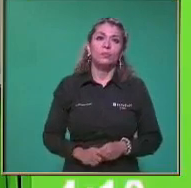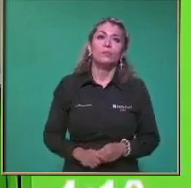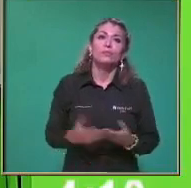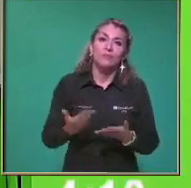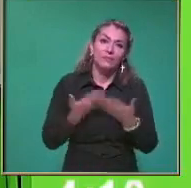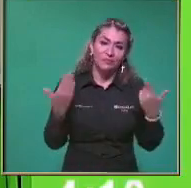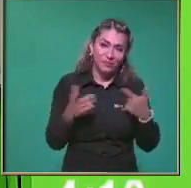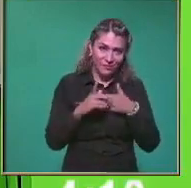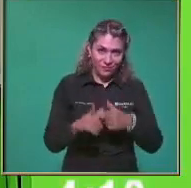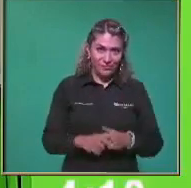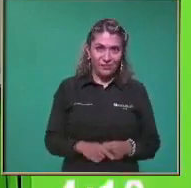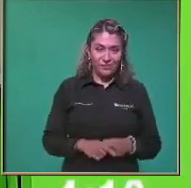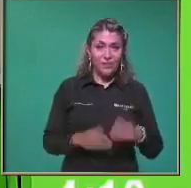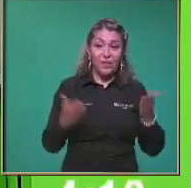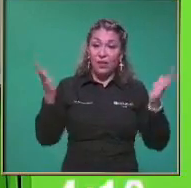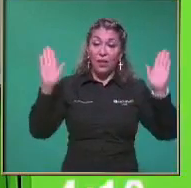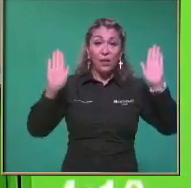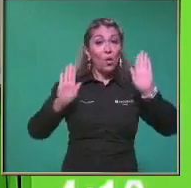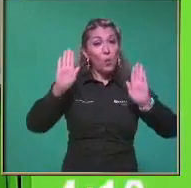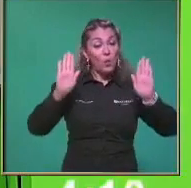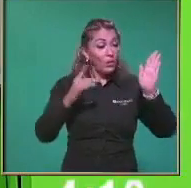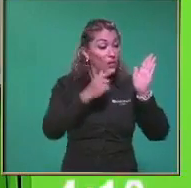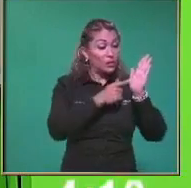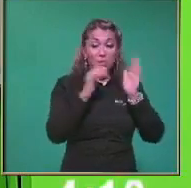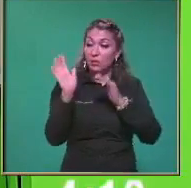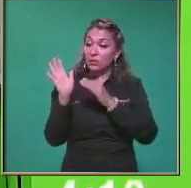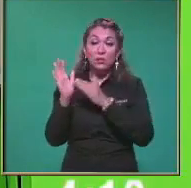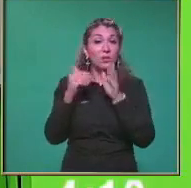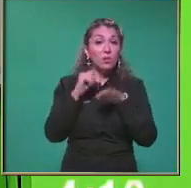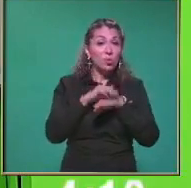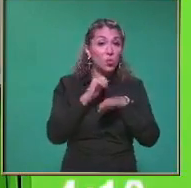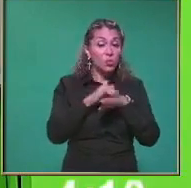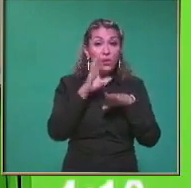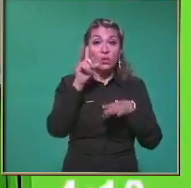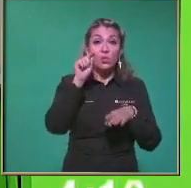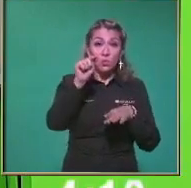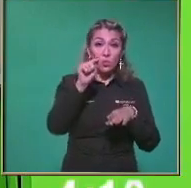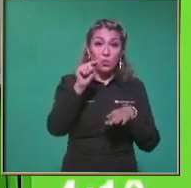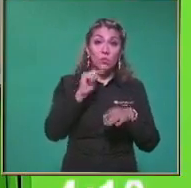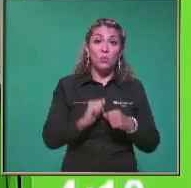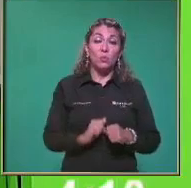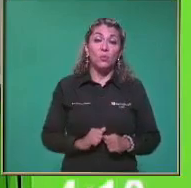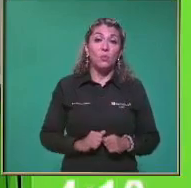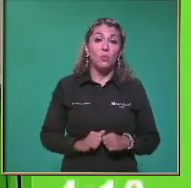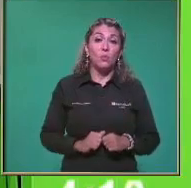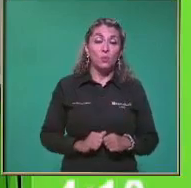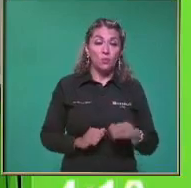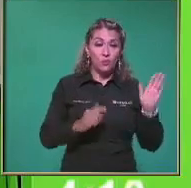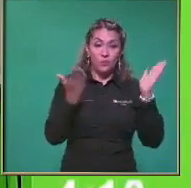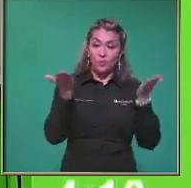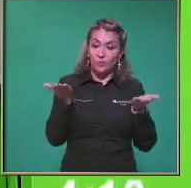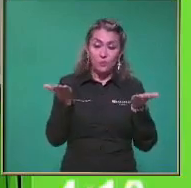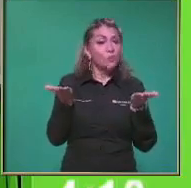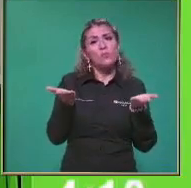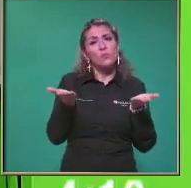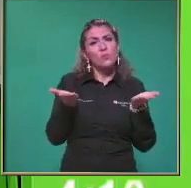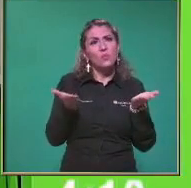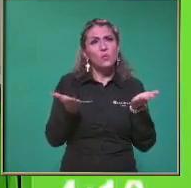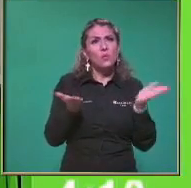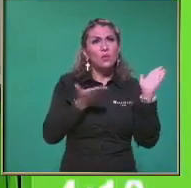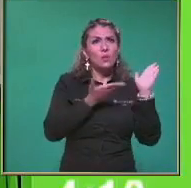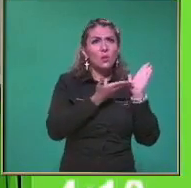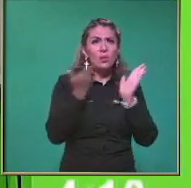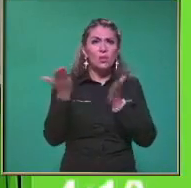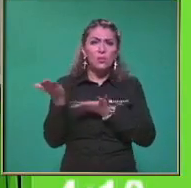tengo una comparación de números decimales, pero aquí en esta comparación me dan